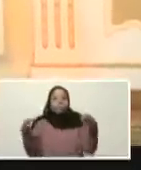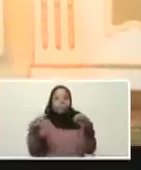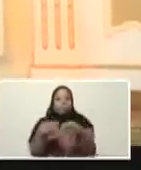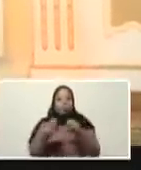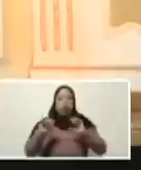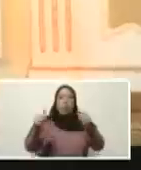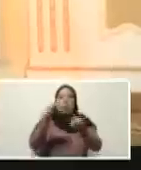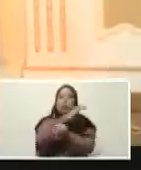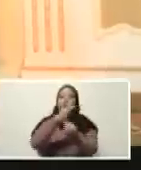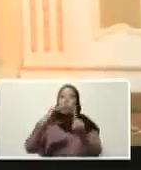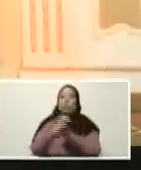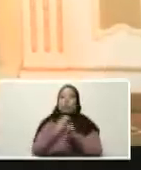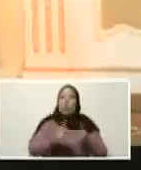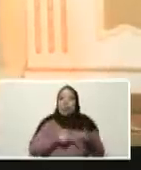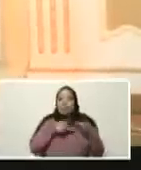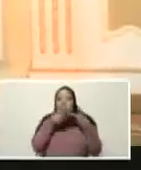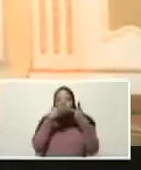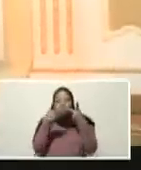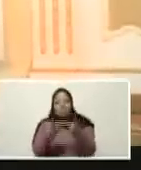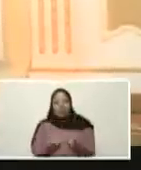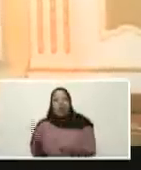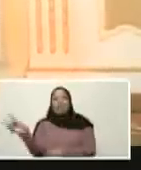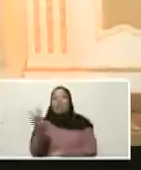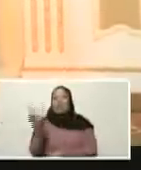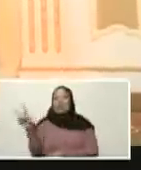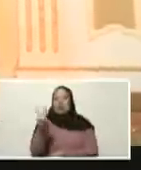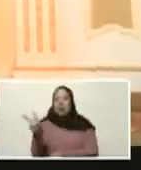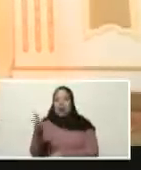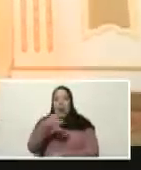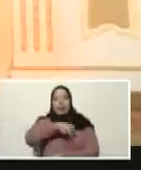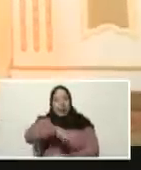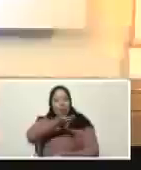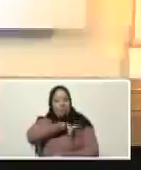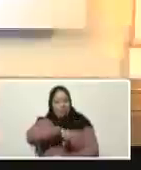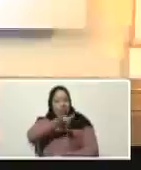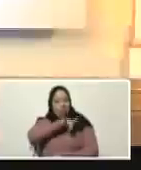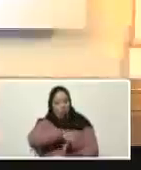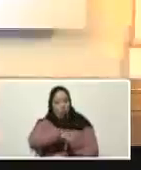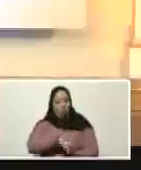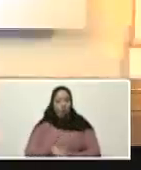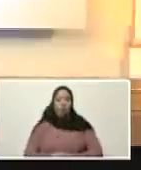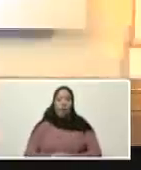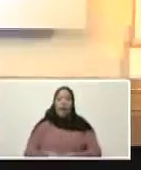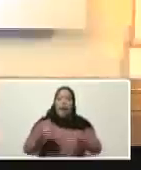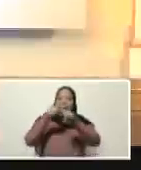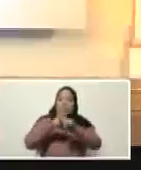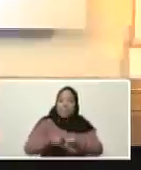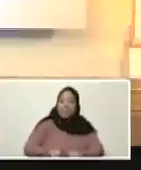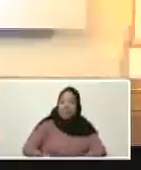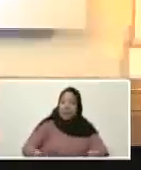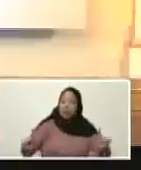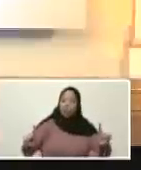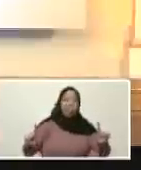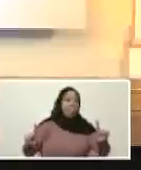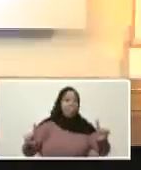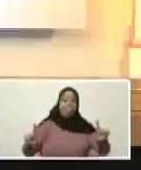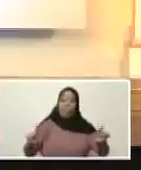cultural y de los valores de la venezolanidad. Sin embargo, no podemos cantar victoria,